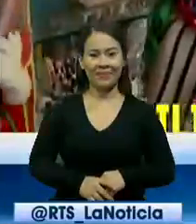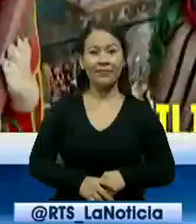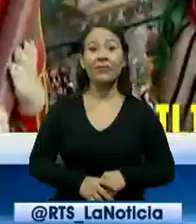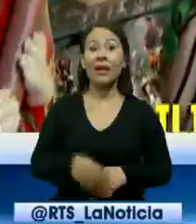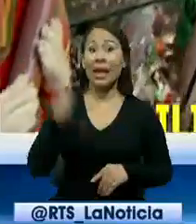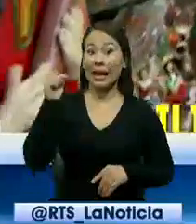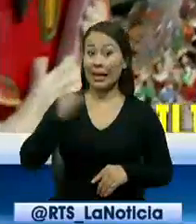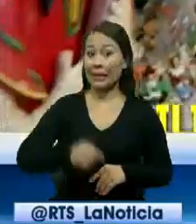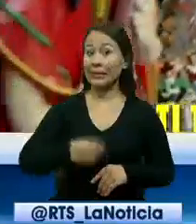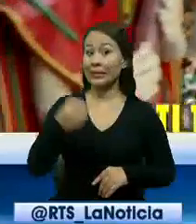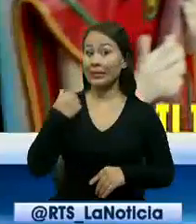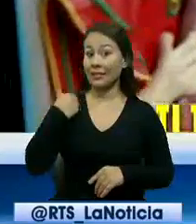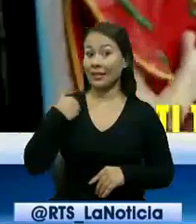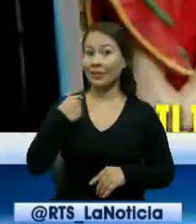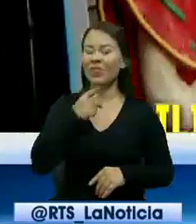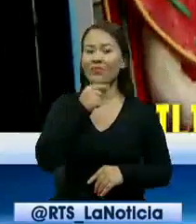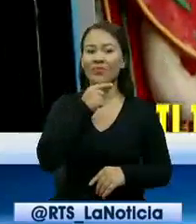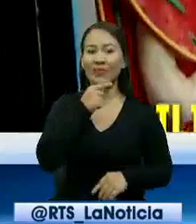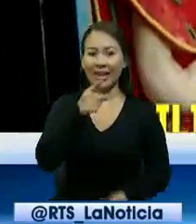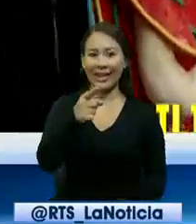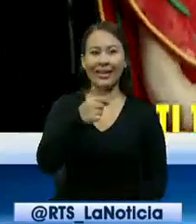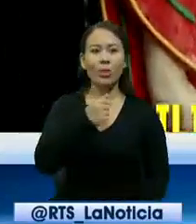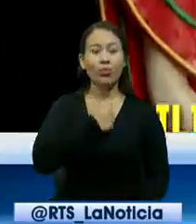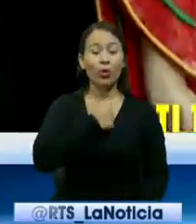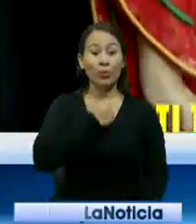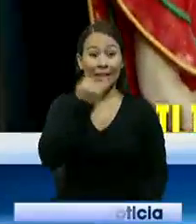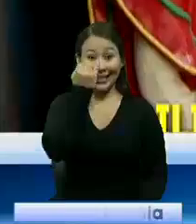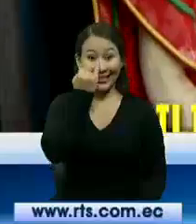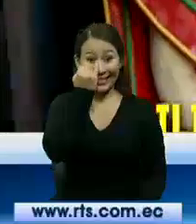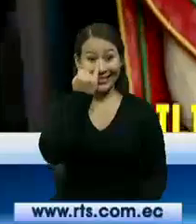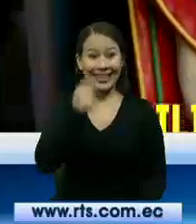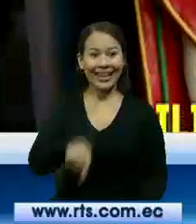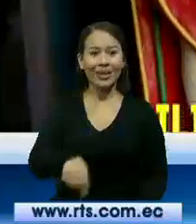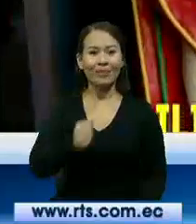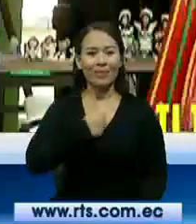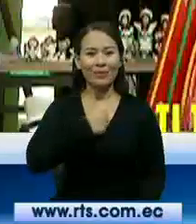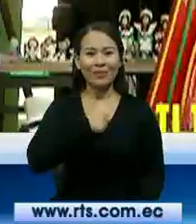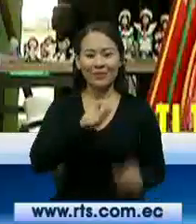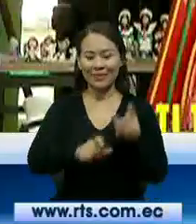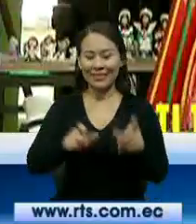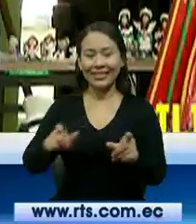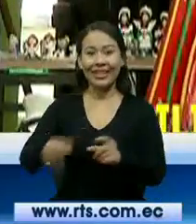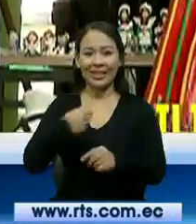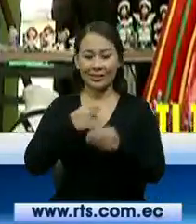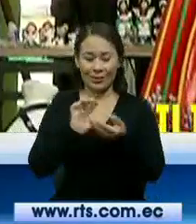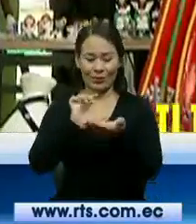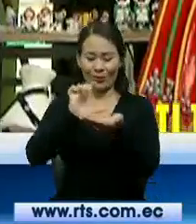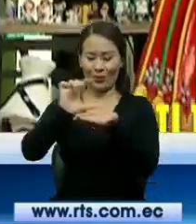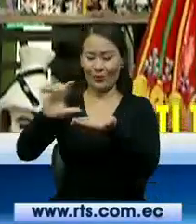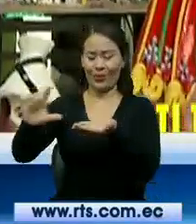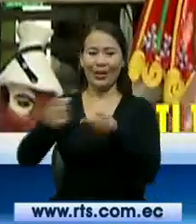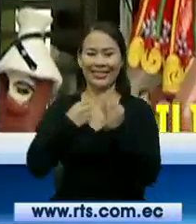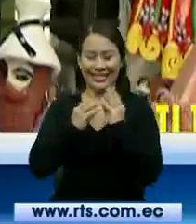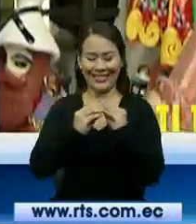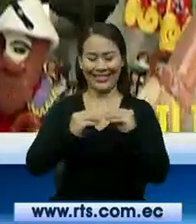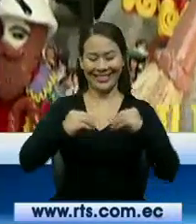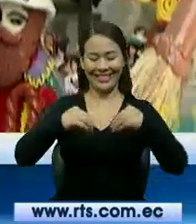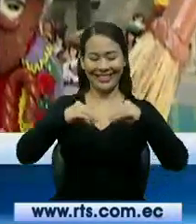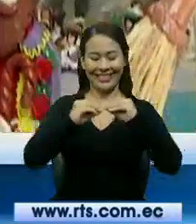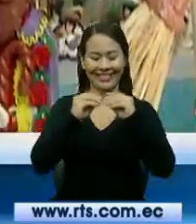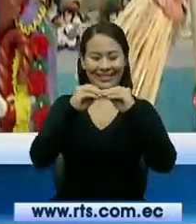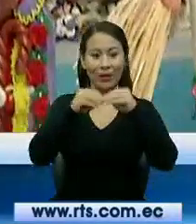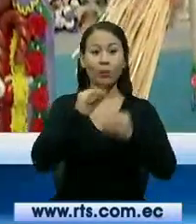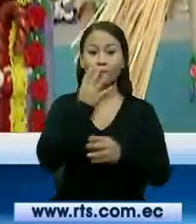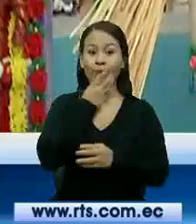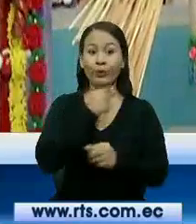aquí tenemos nuestros indígenas nativos de Calderón que los hemos elaborado en en mazapán y que